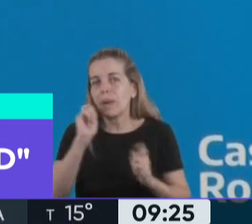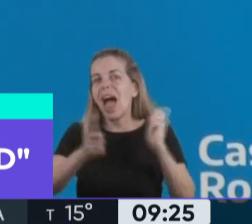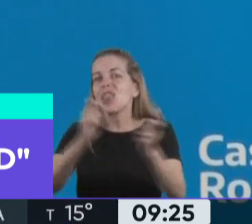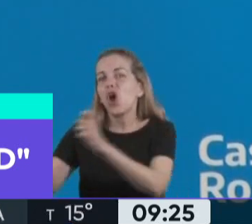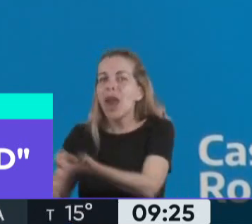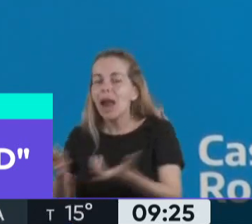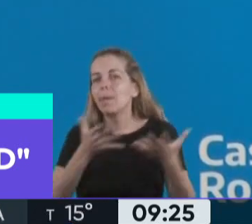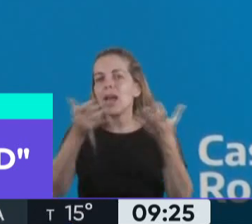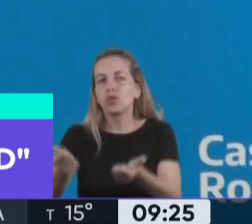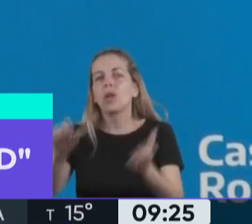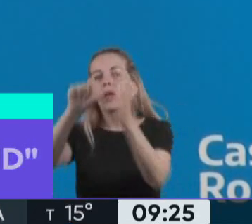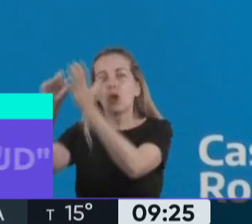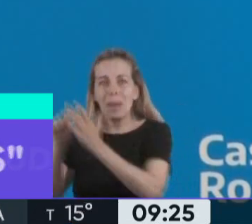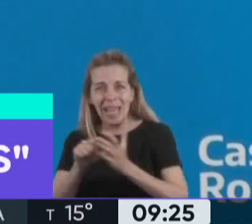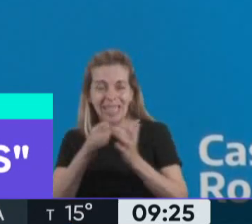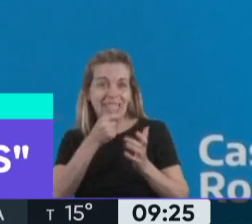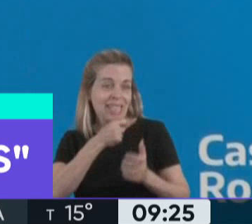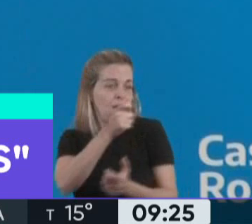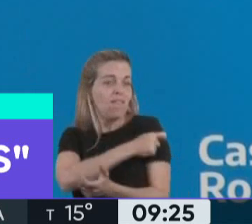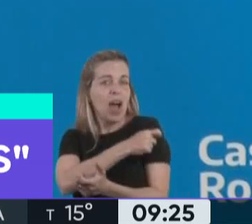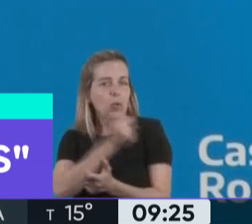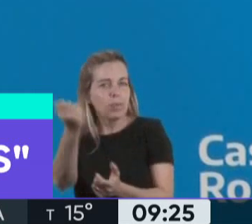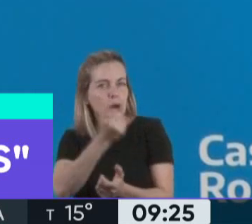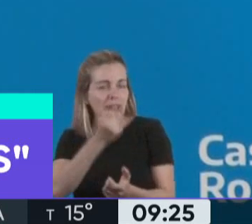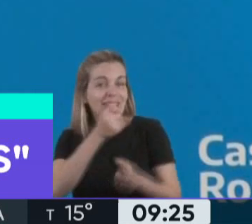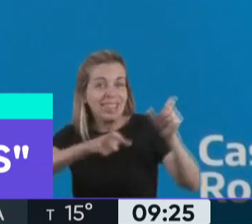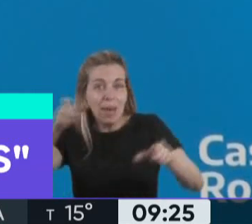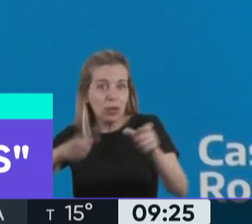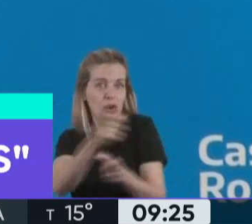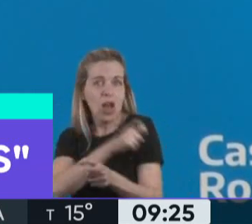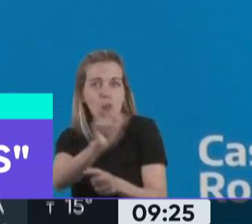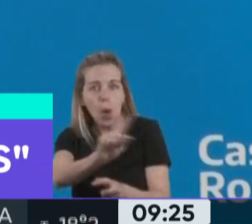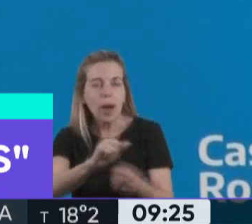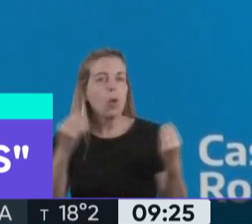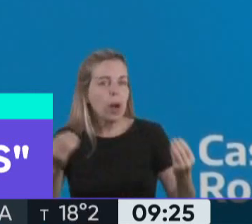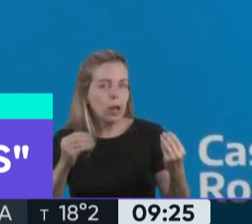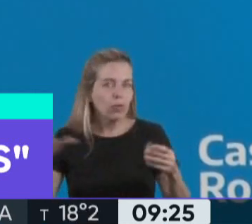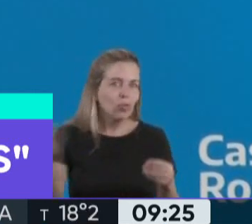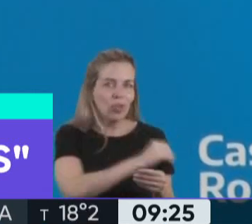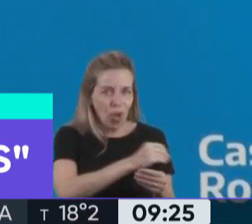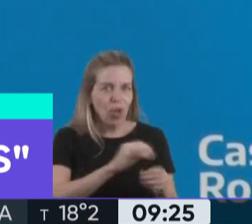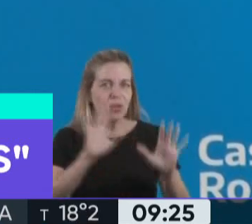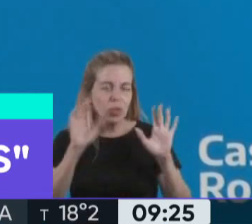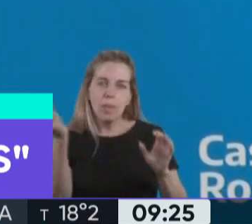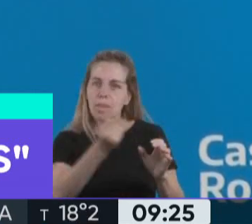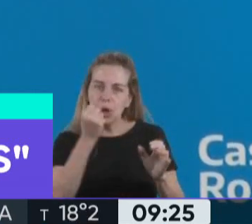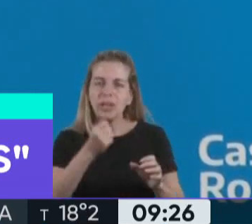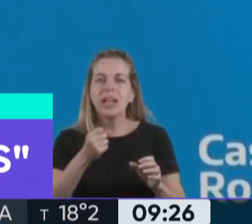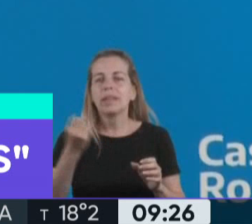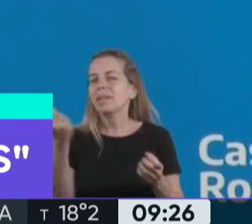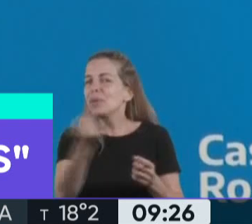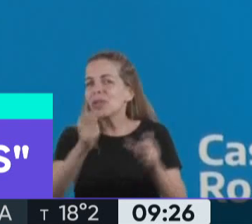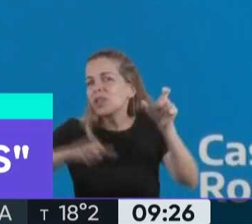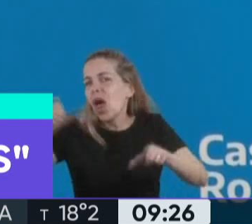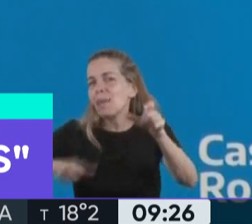ayudar a otros países porque si no nos vacunamos todos, y esto es lo que nos está pasando con la nueva variante, digamos, ¿no? Si no entendemos que se tiene que vacunar todo el